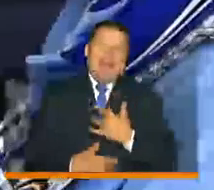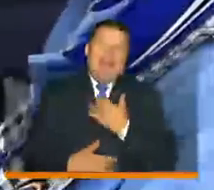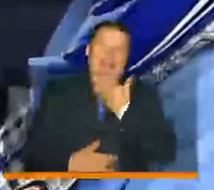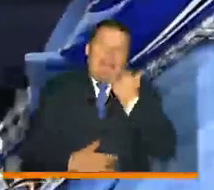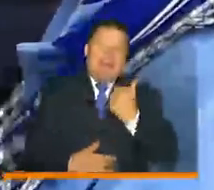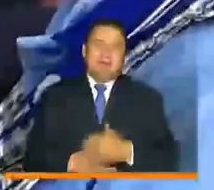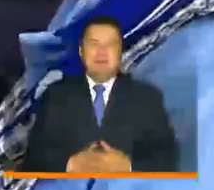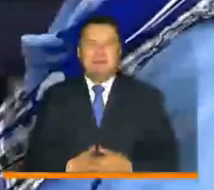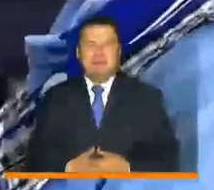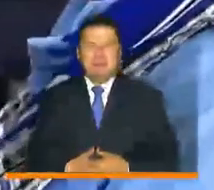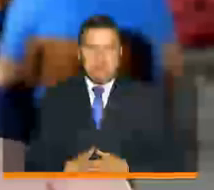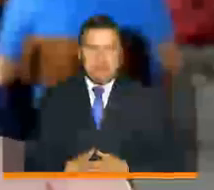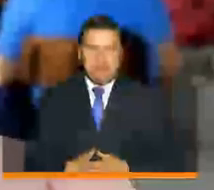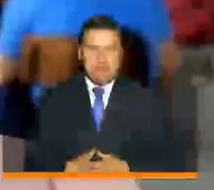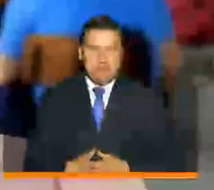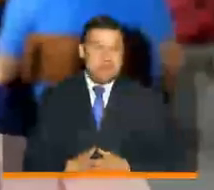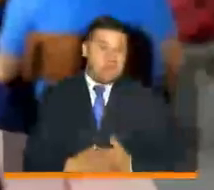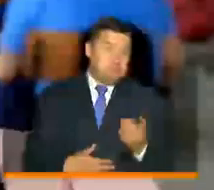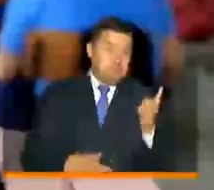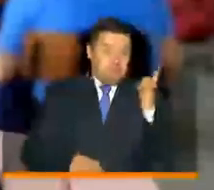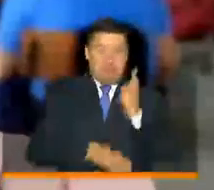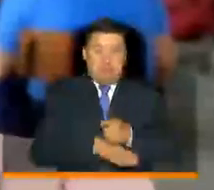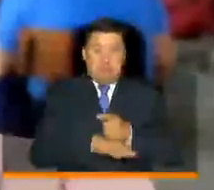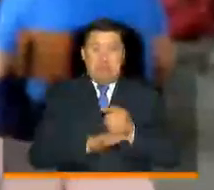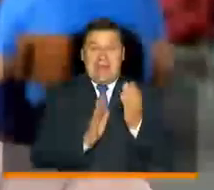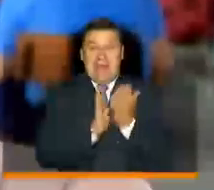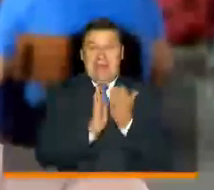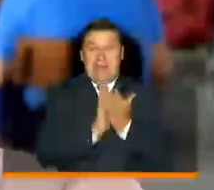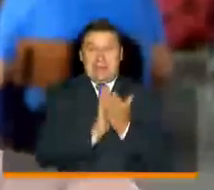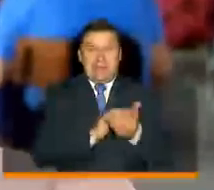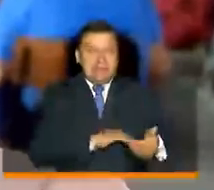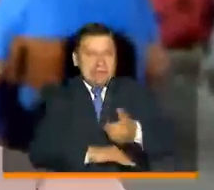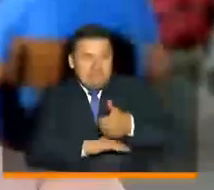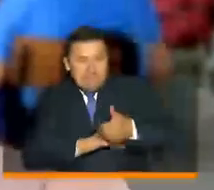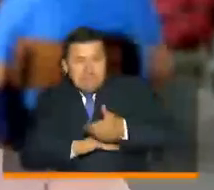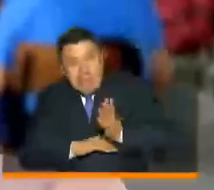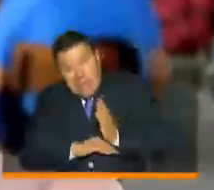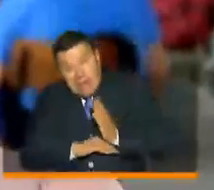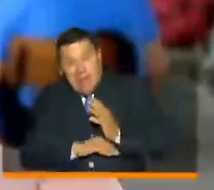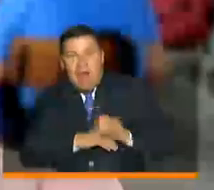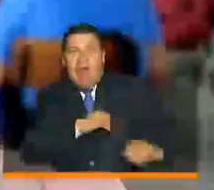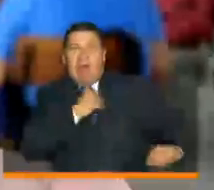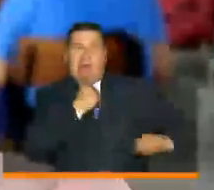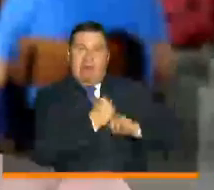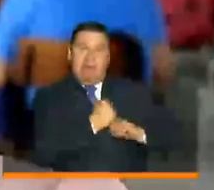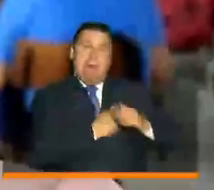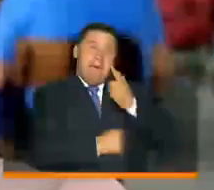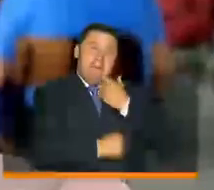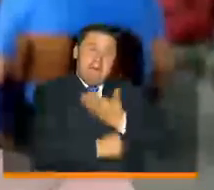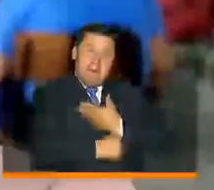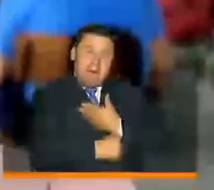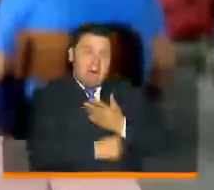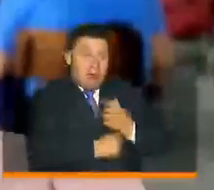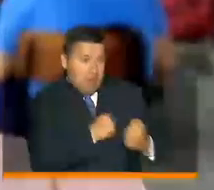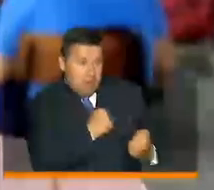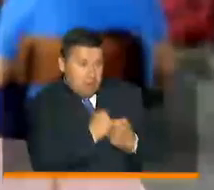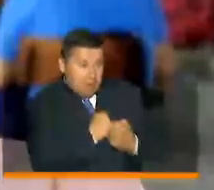mejor. Por solicitud de la institución educativa y con el apoyo de los padres de